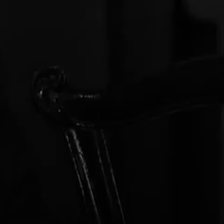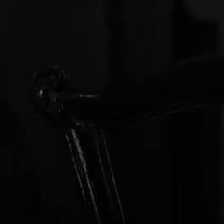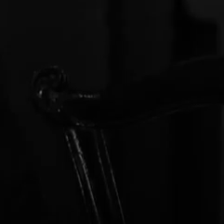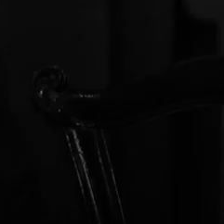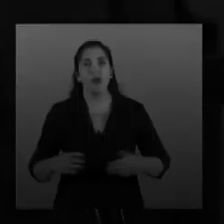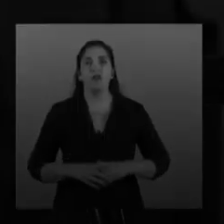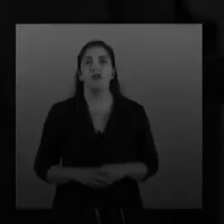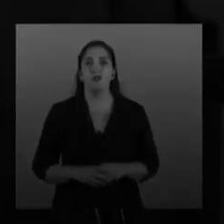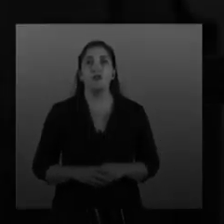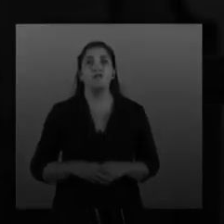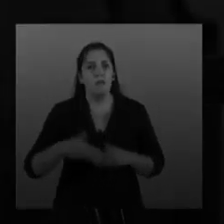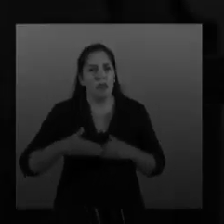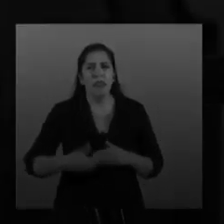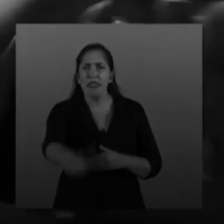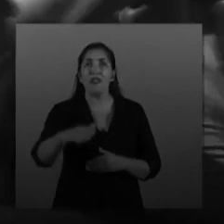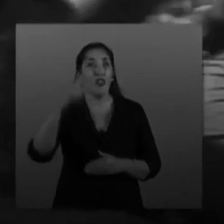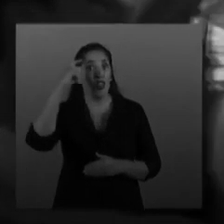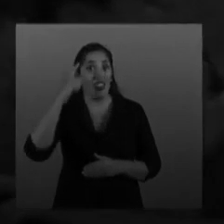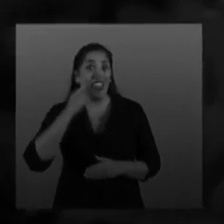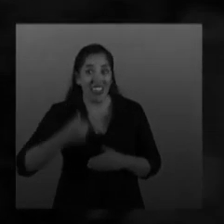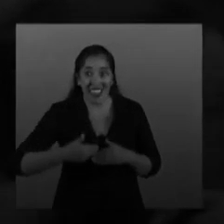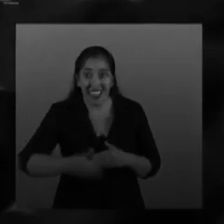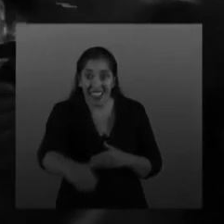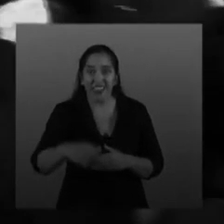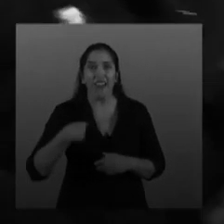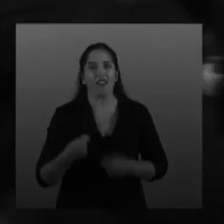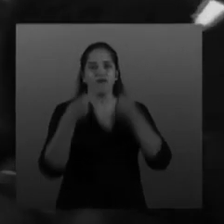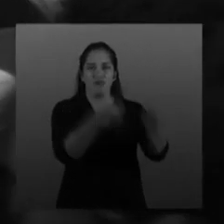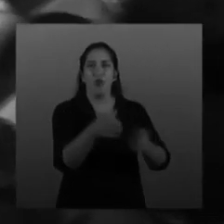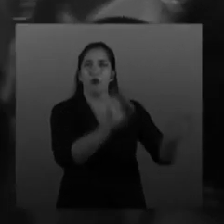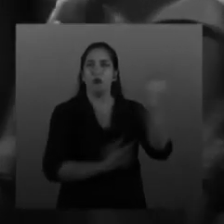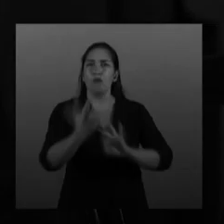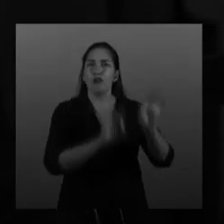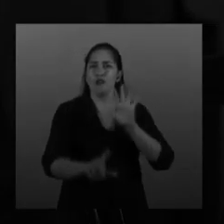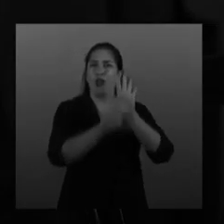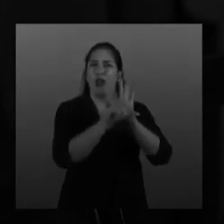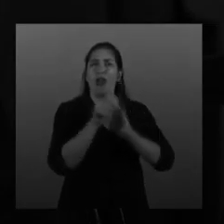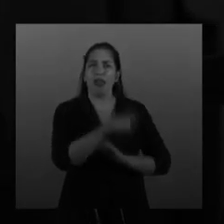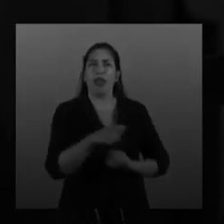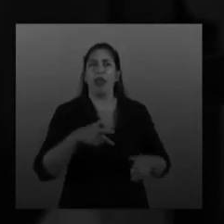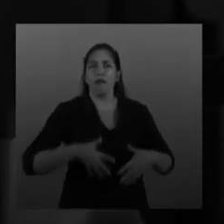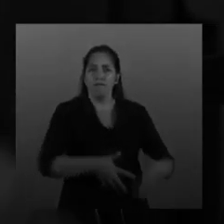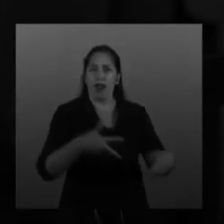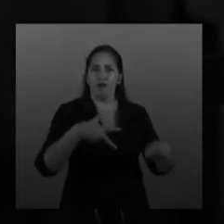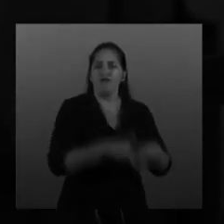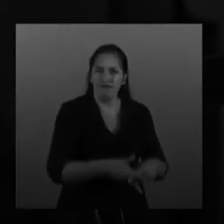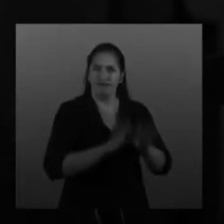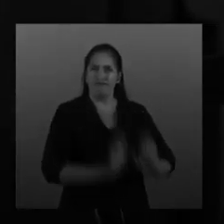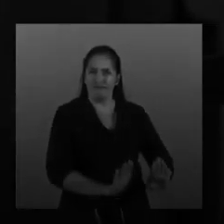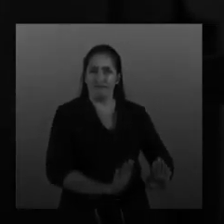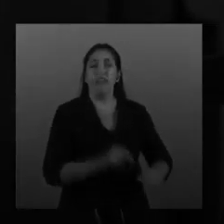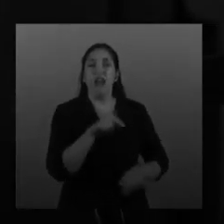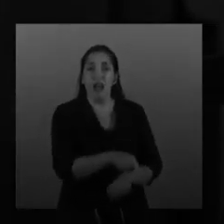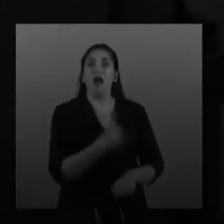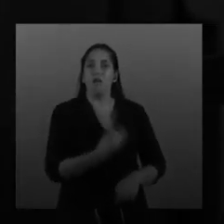Por eso, dentro de los próximos 10 días, presentaré un proyecto de ley de interrupción voluntaria del embarazo